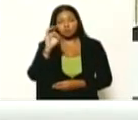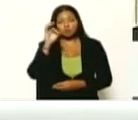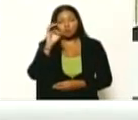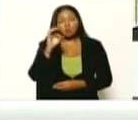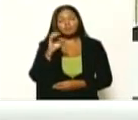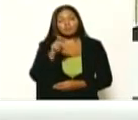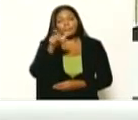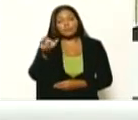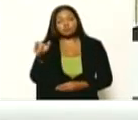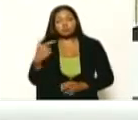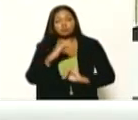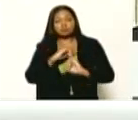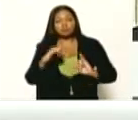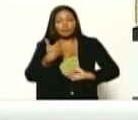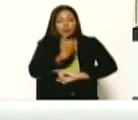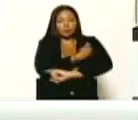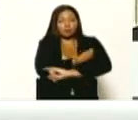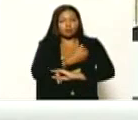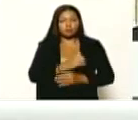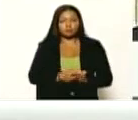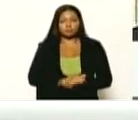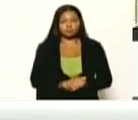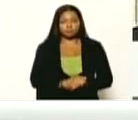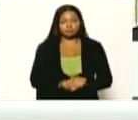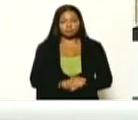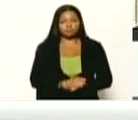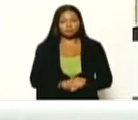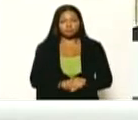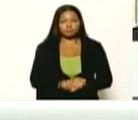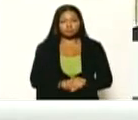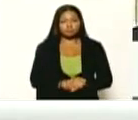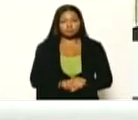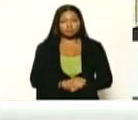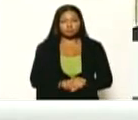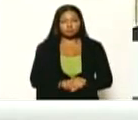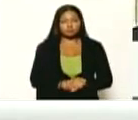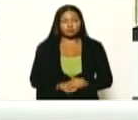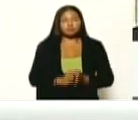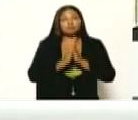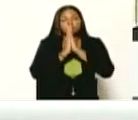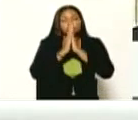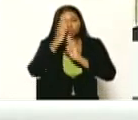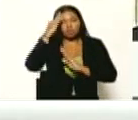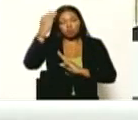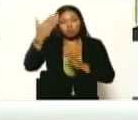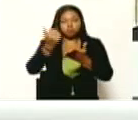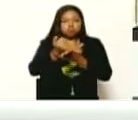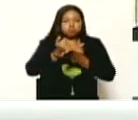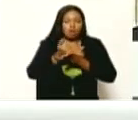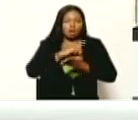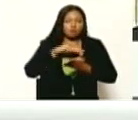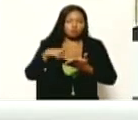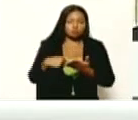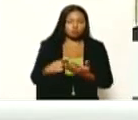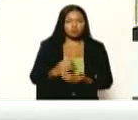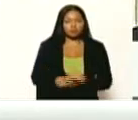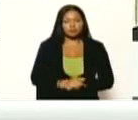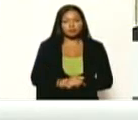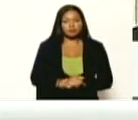vacunada, 20%, ¿verdad? Y con el favor de Dios, de la